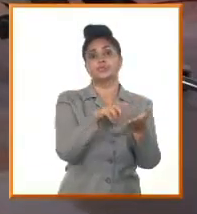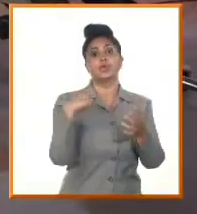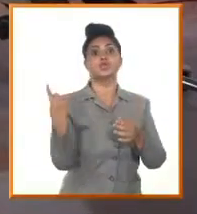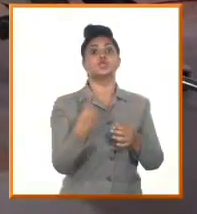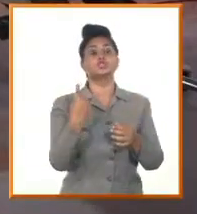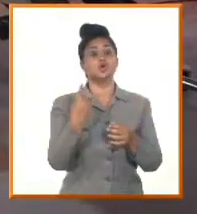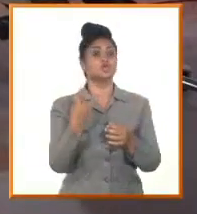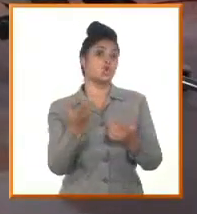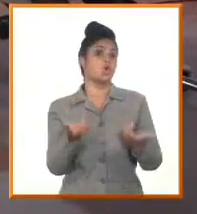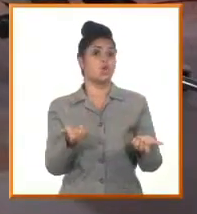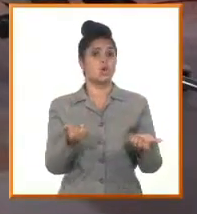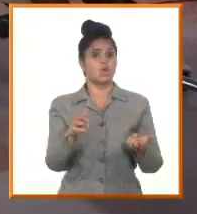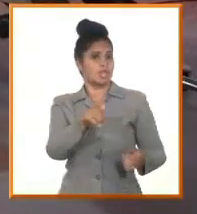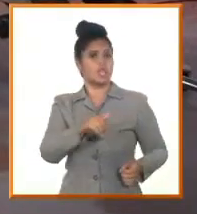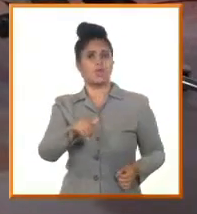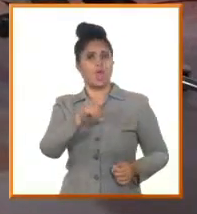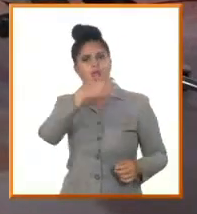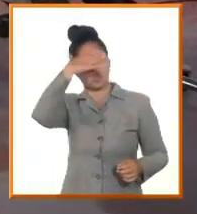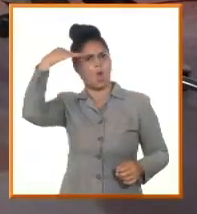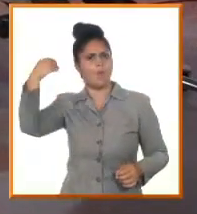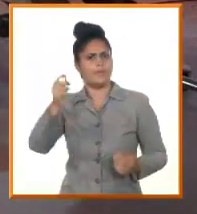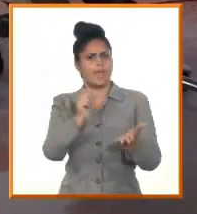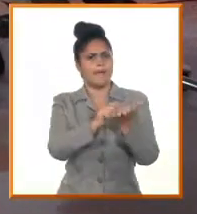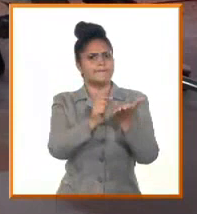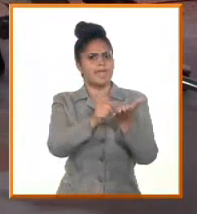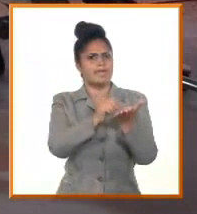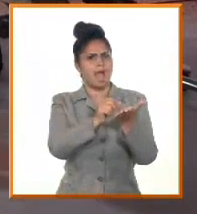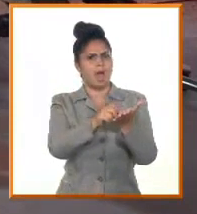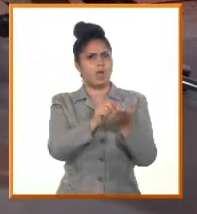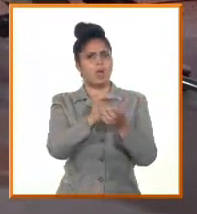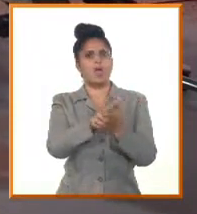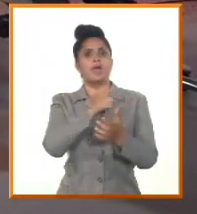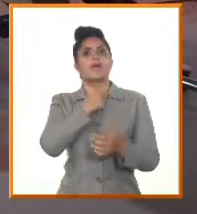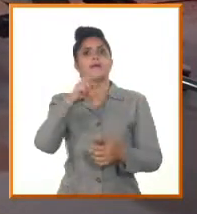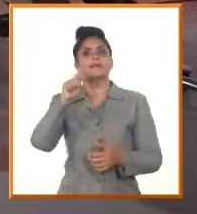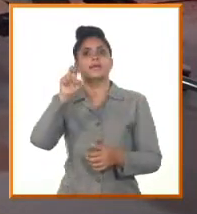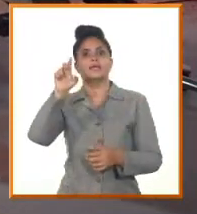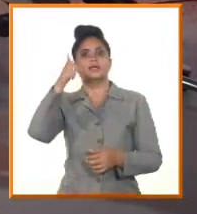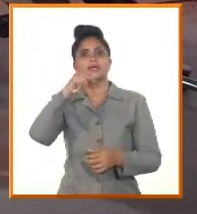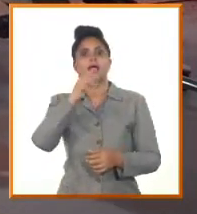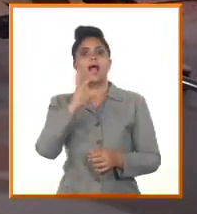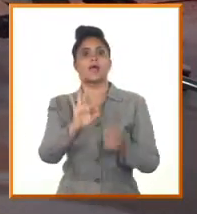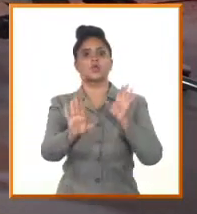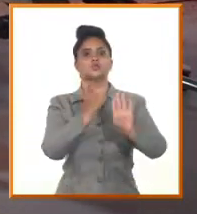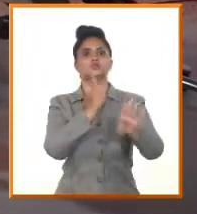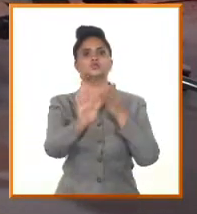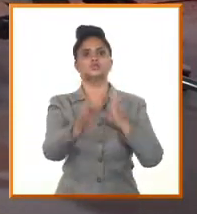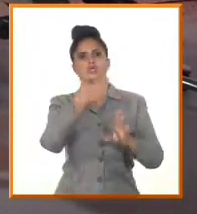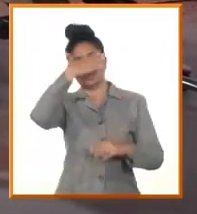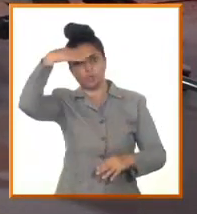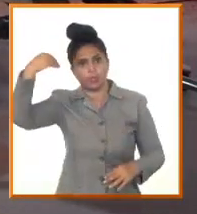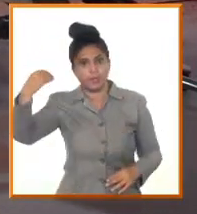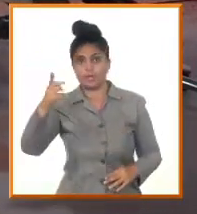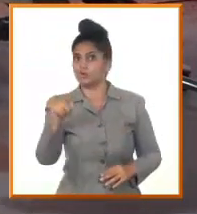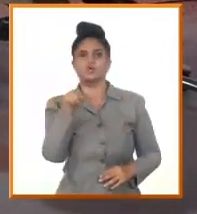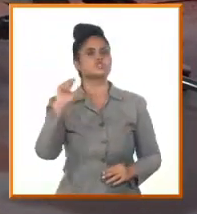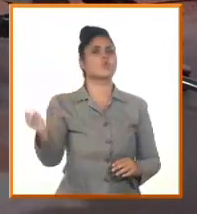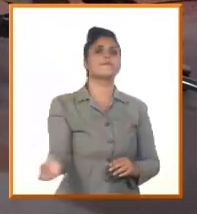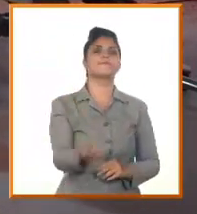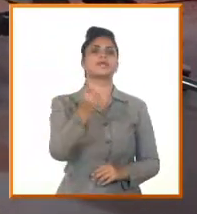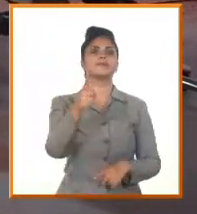por el estado lo que hay es que funcione por supuesto y además por tanto tiene que Acceder al mercado